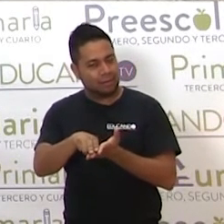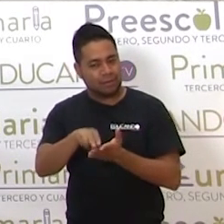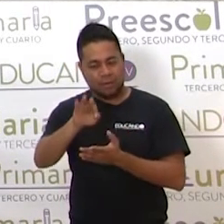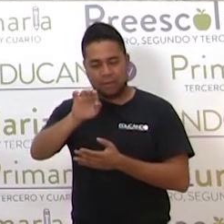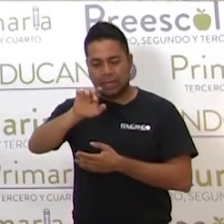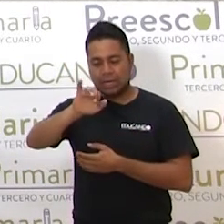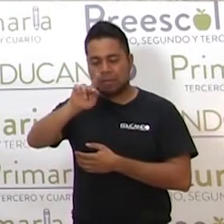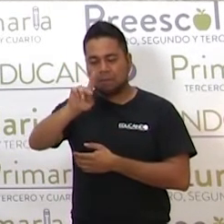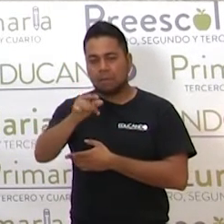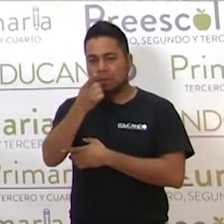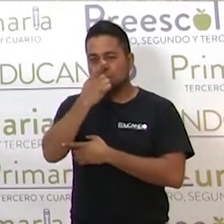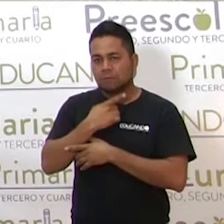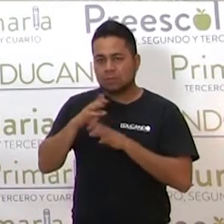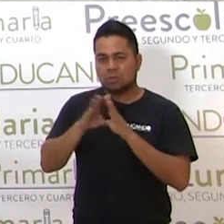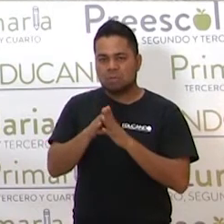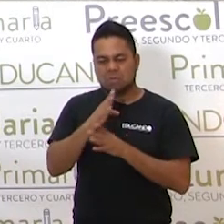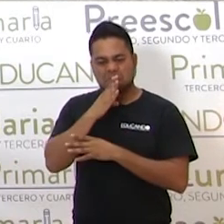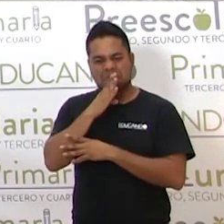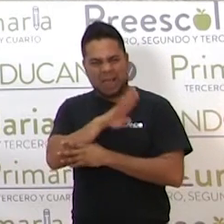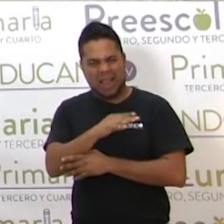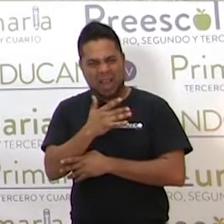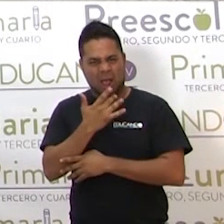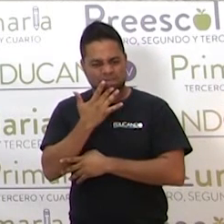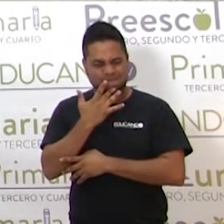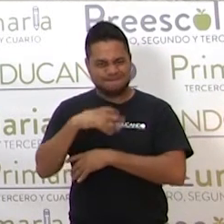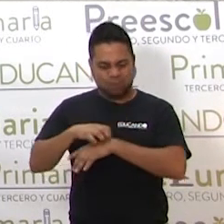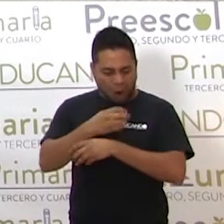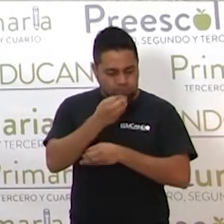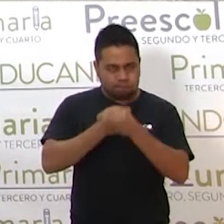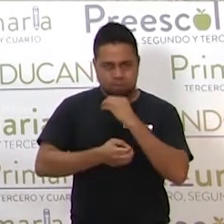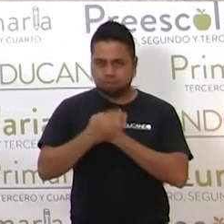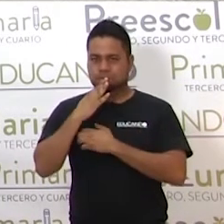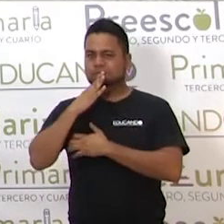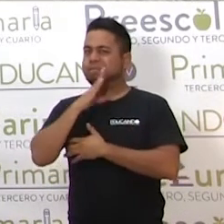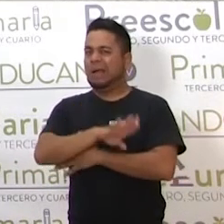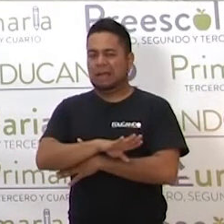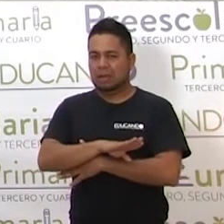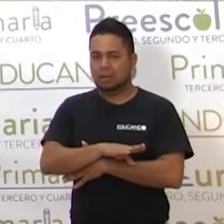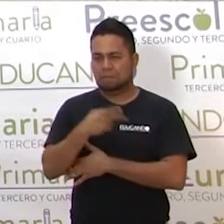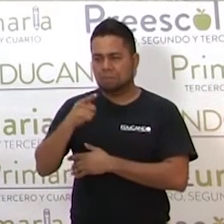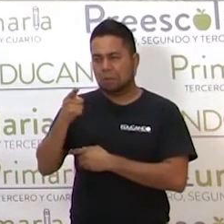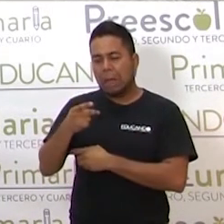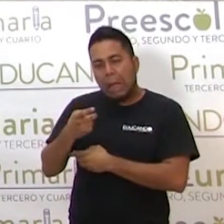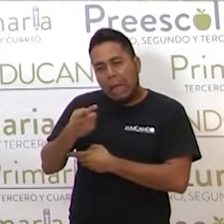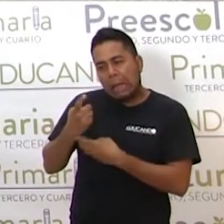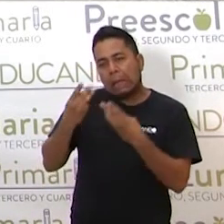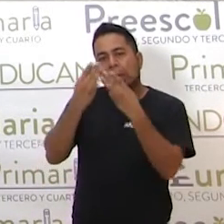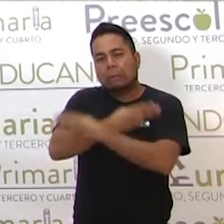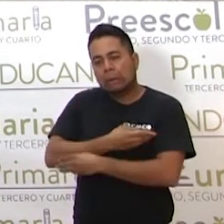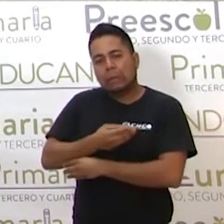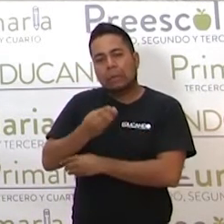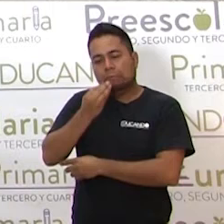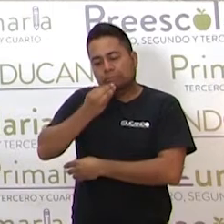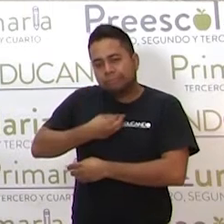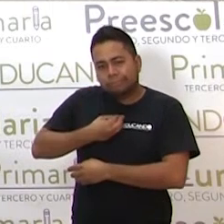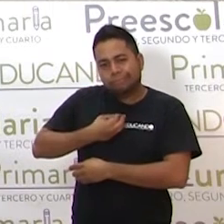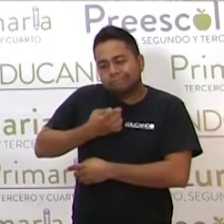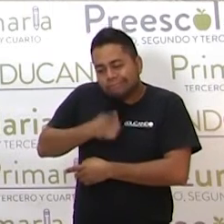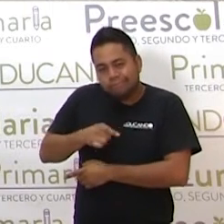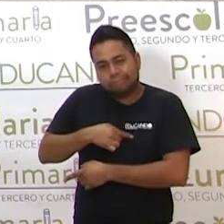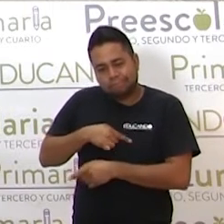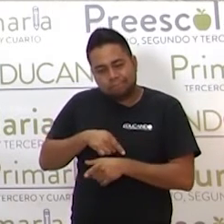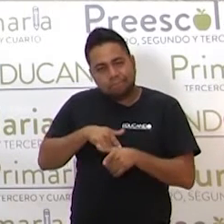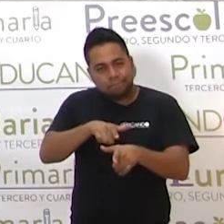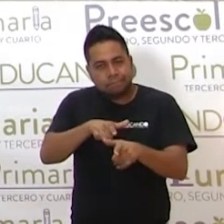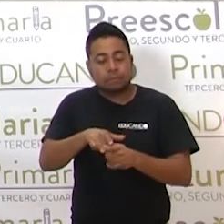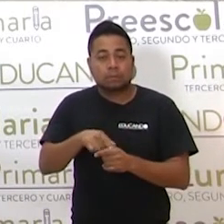Felipa es la que dice que es malo comer sapos. Pero a todo esto es mi madrina la que me manda a hacer las cosas. Yo